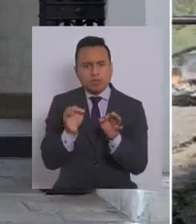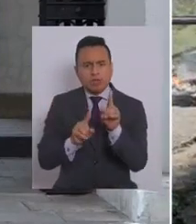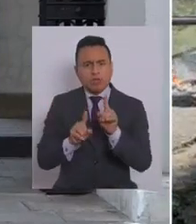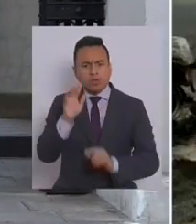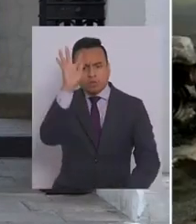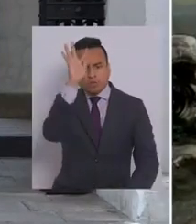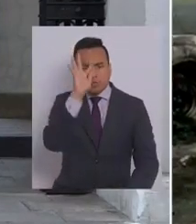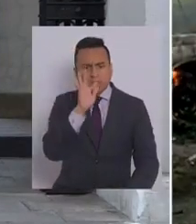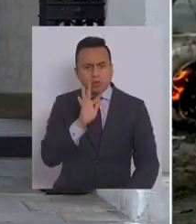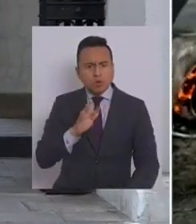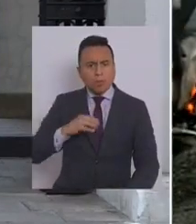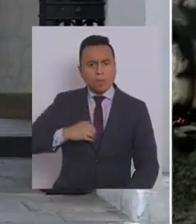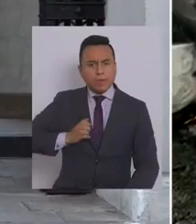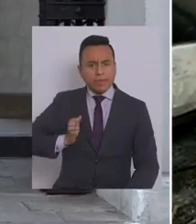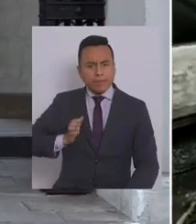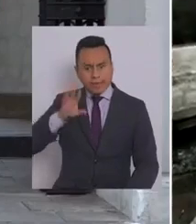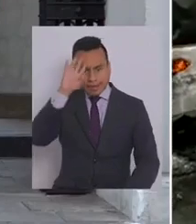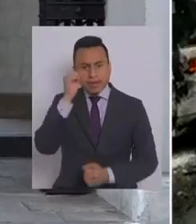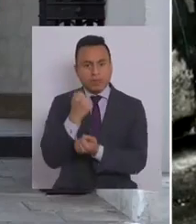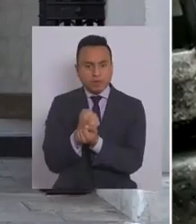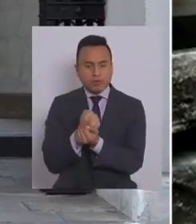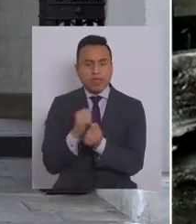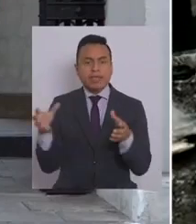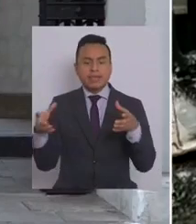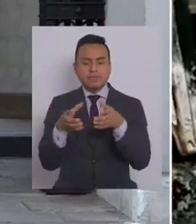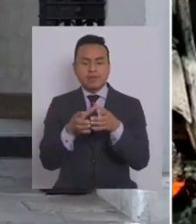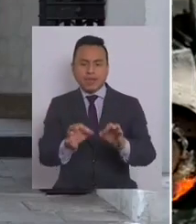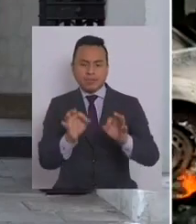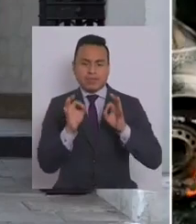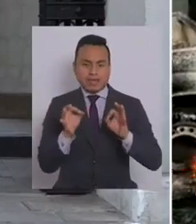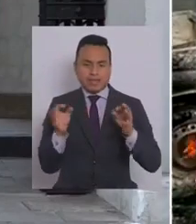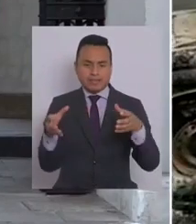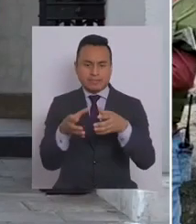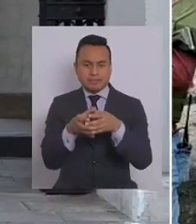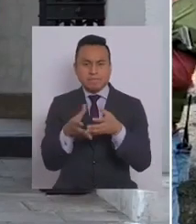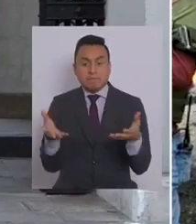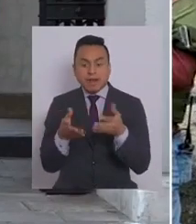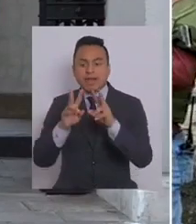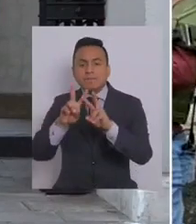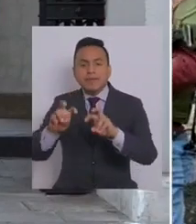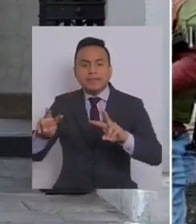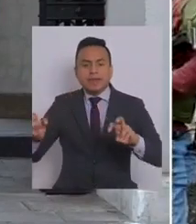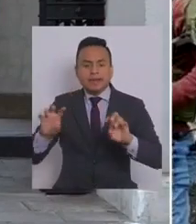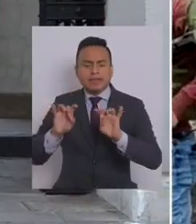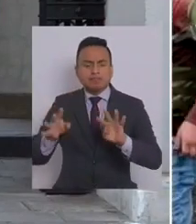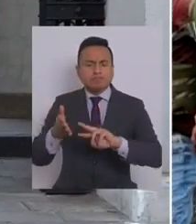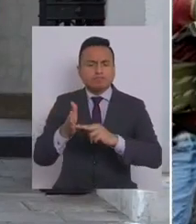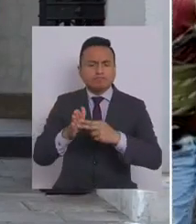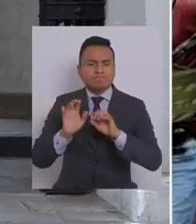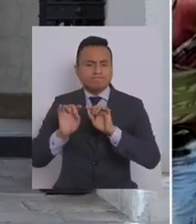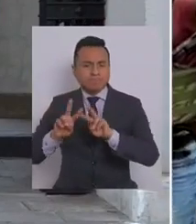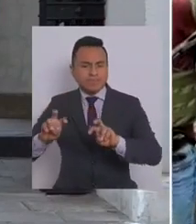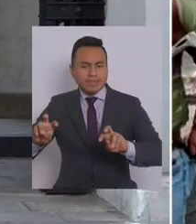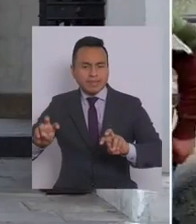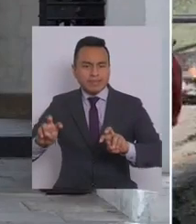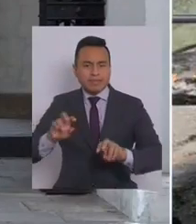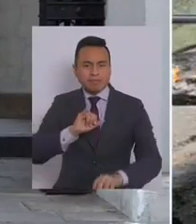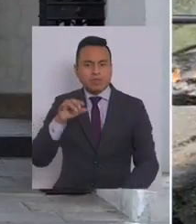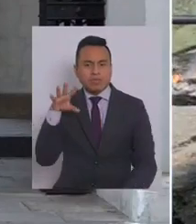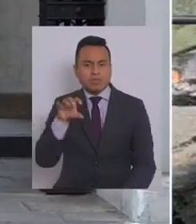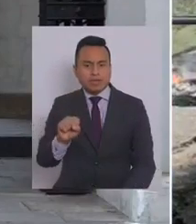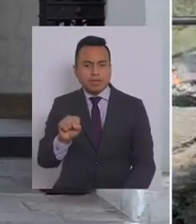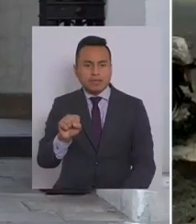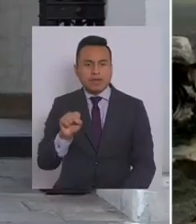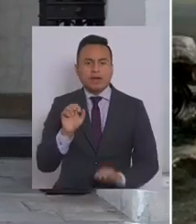funcionarios de la PDI como de Carabineros, equipos especializados para investigar los hechos y poder detectar. Y